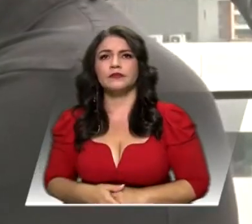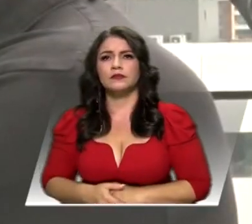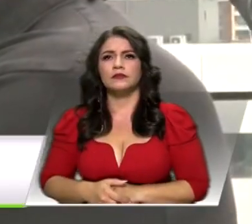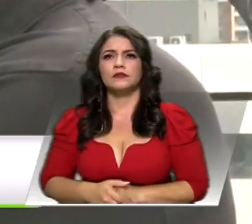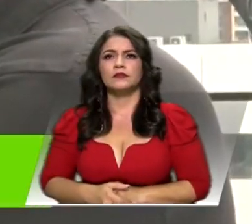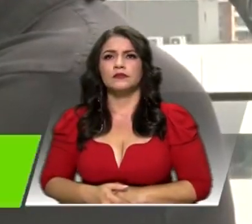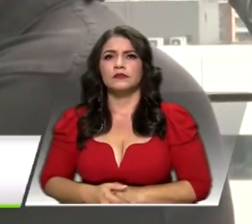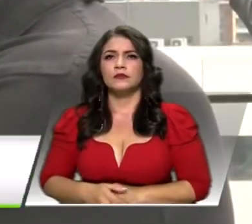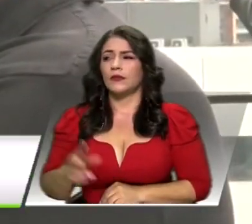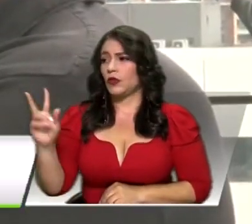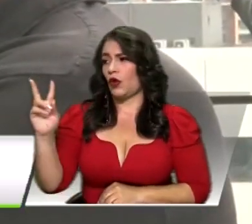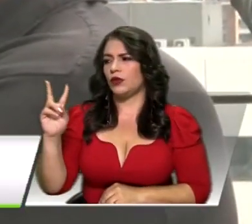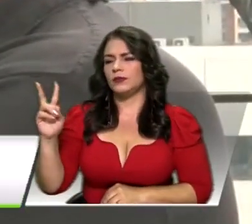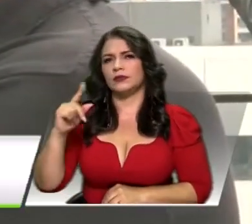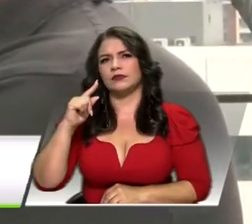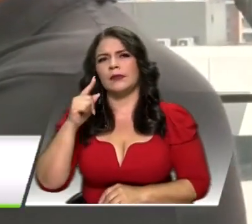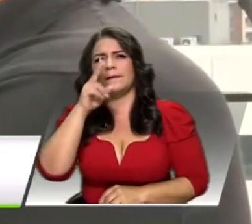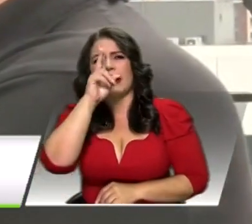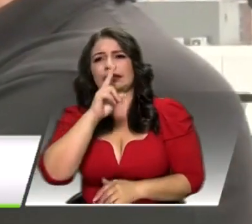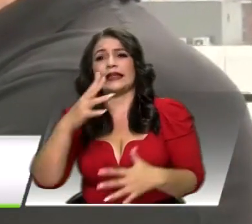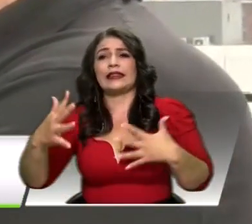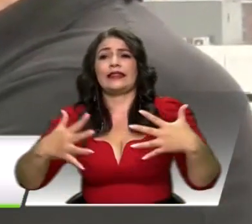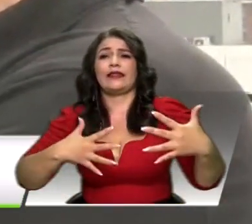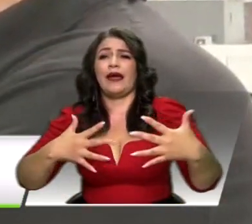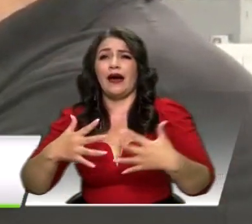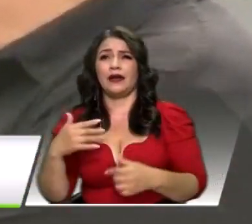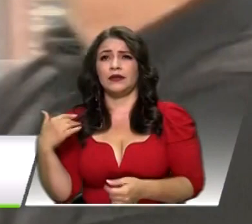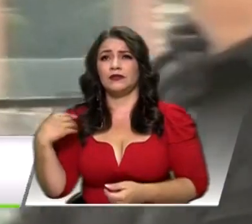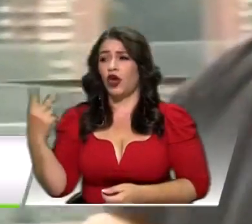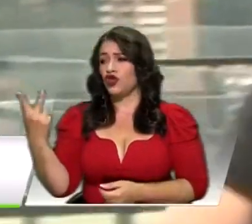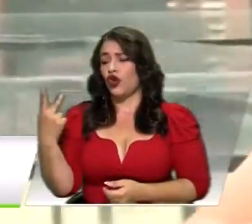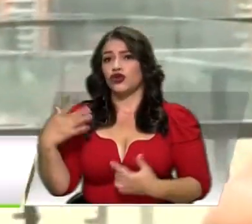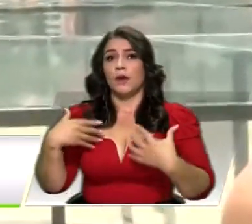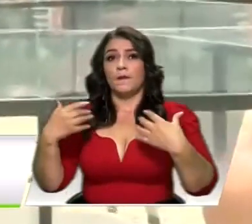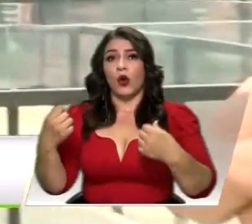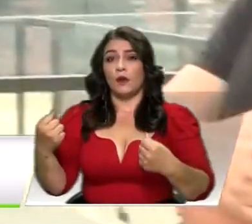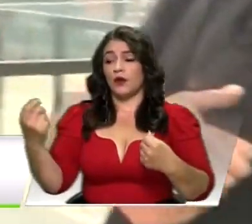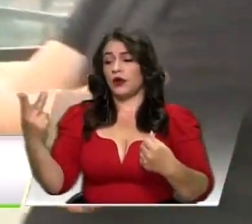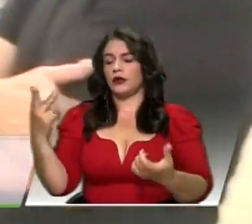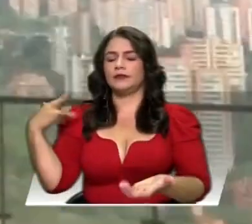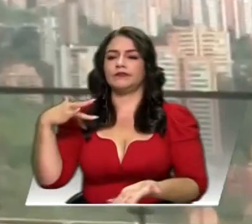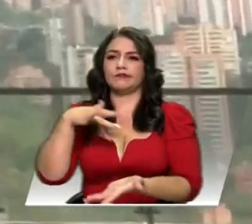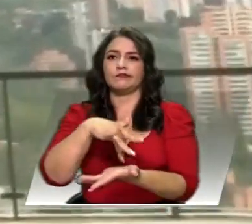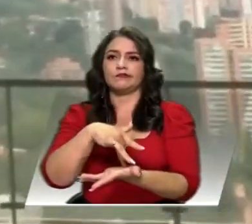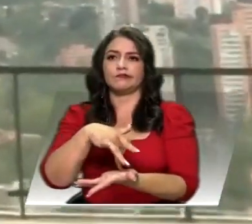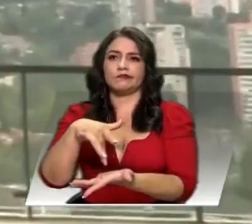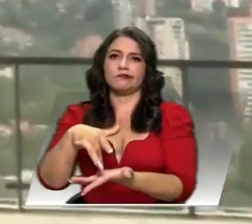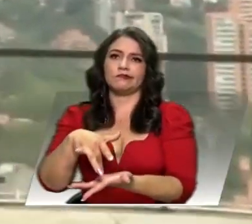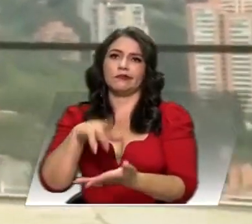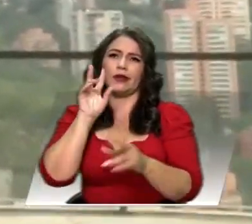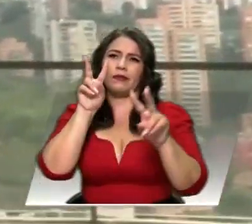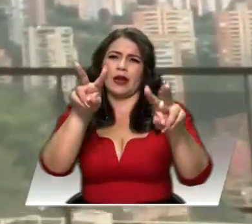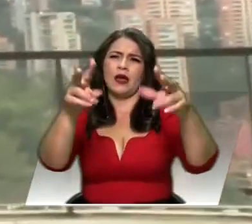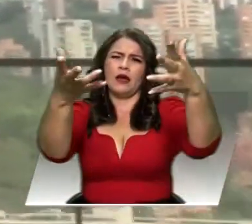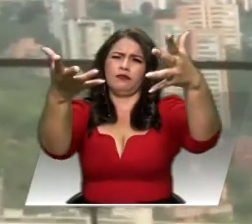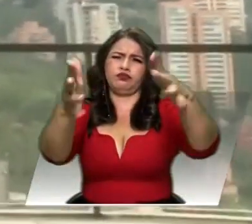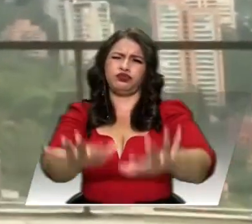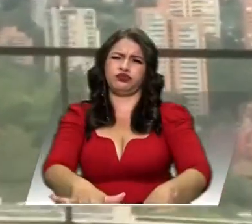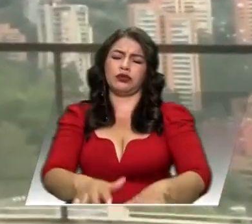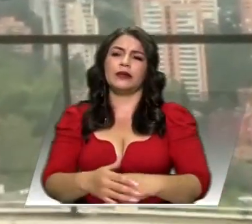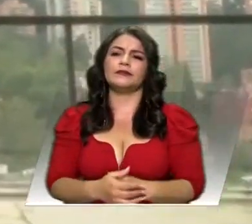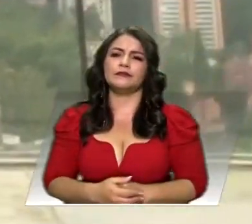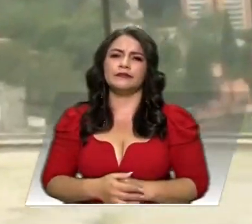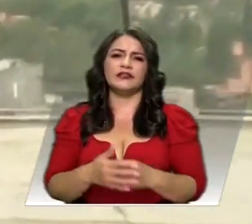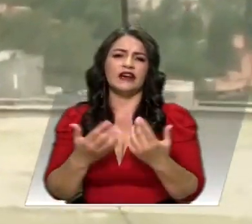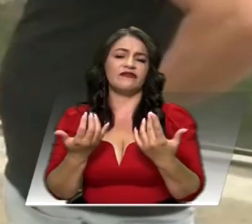Como si se tratara de una obra de teatro. Muy puntuales estaban los propietarios del edificio Continental Towers, esperando la función que se titulaba